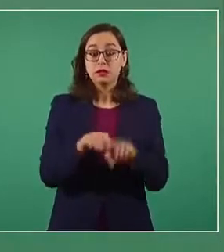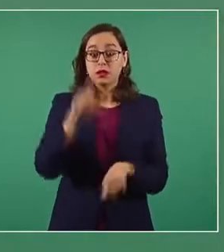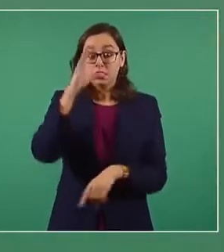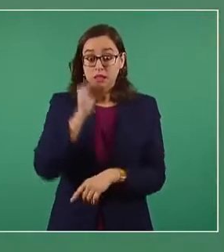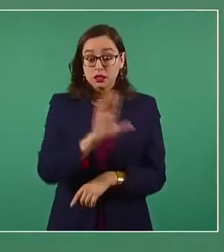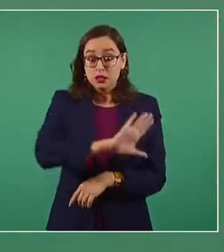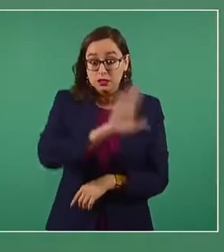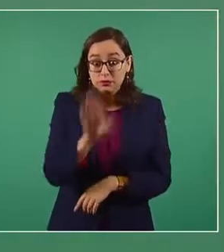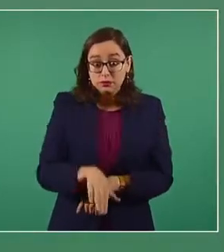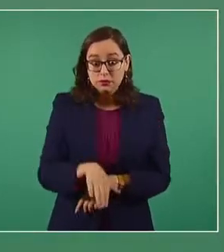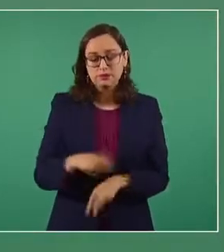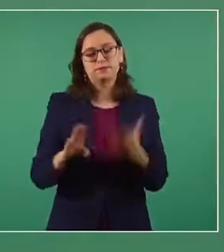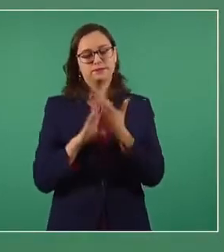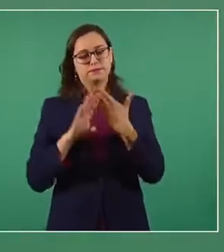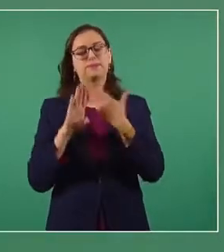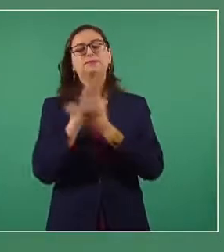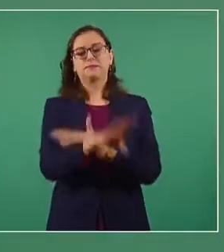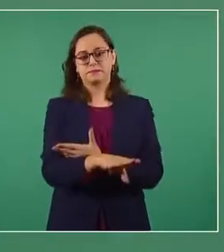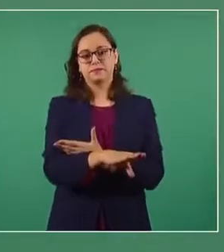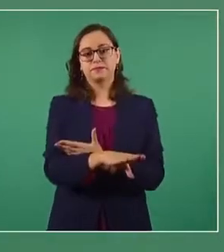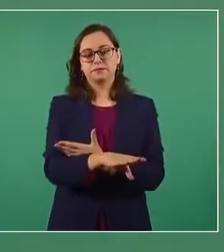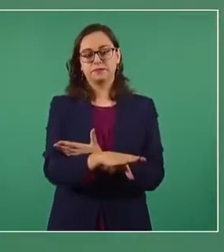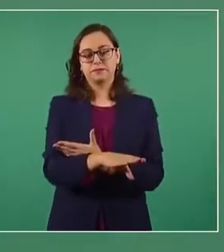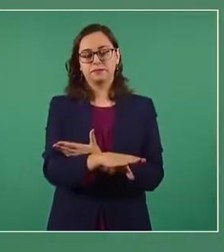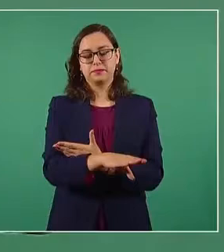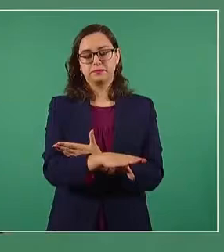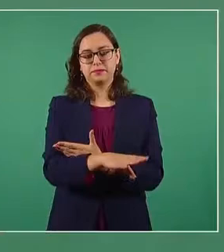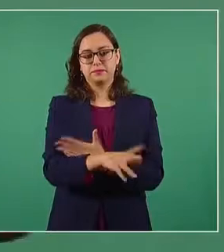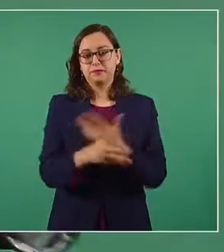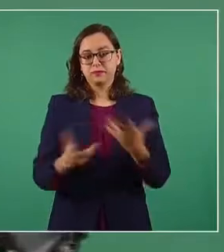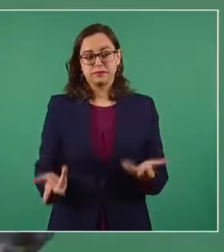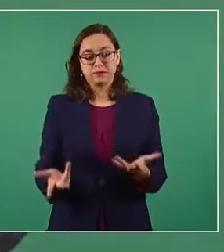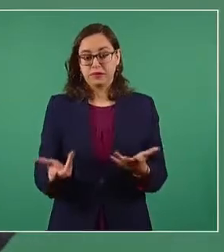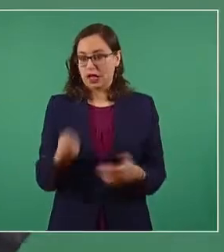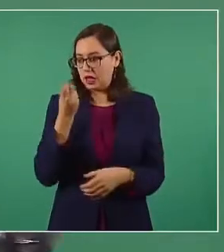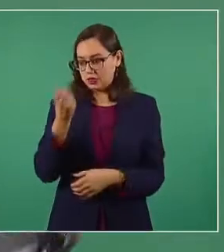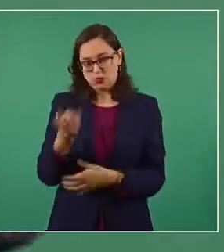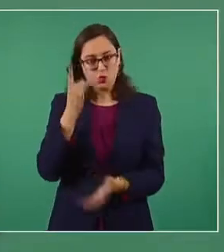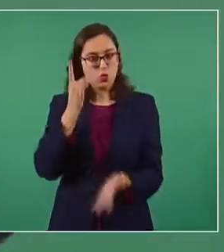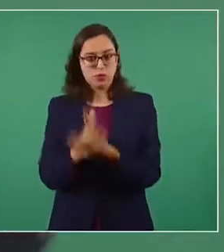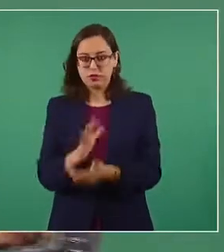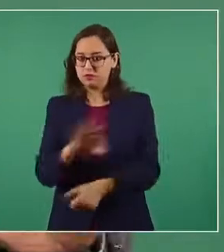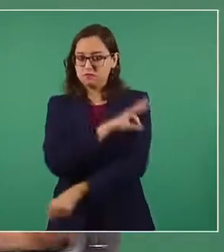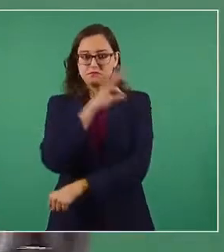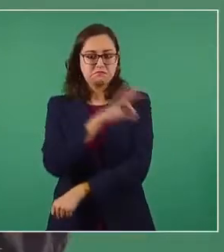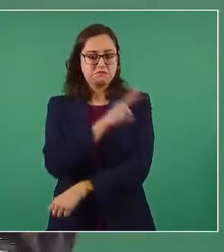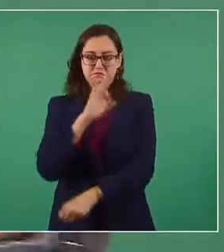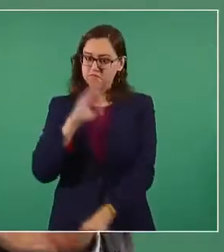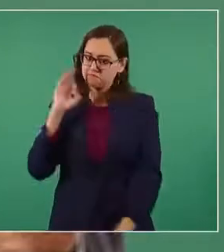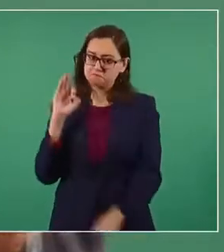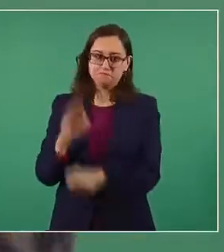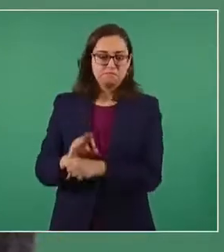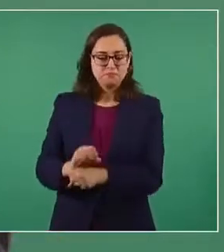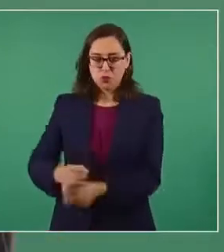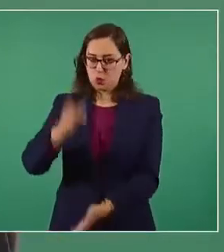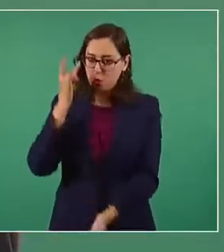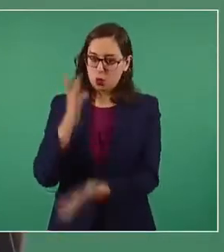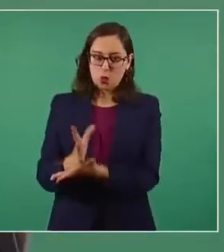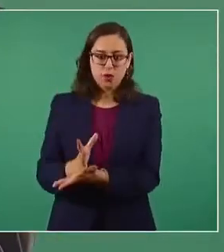fallecimientos. No tenemos otra opción mejor que